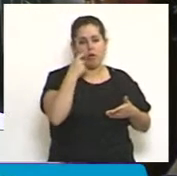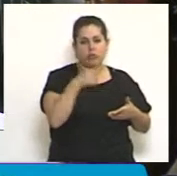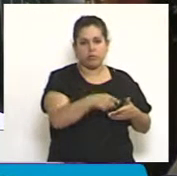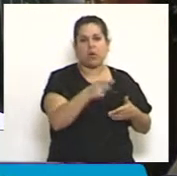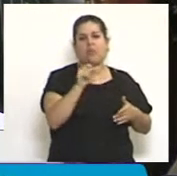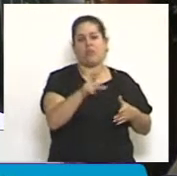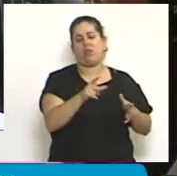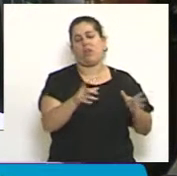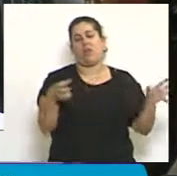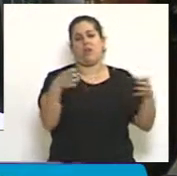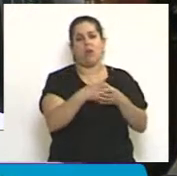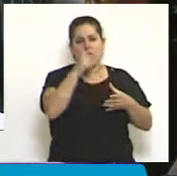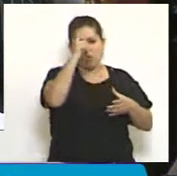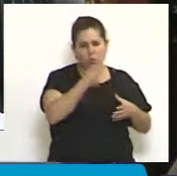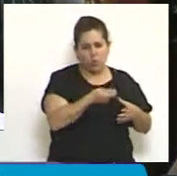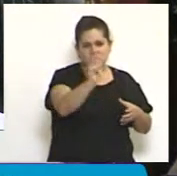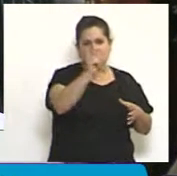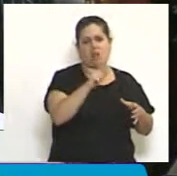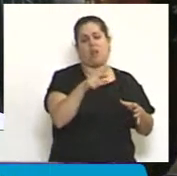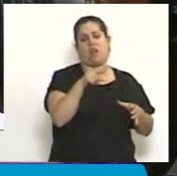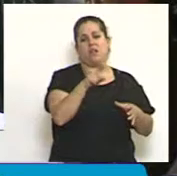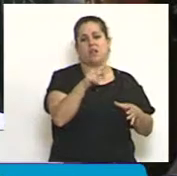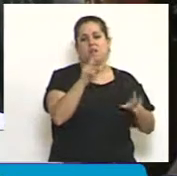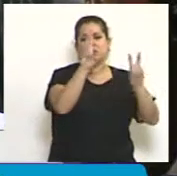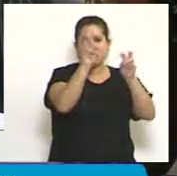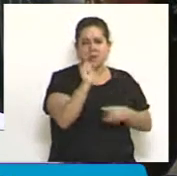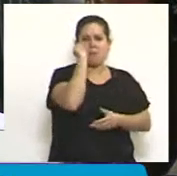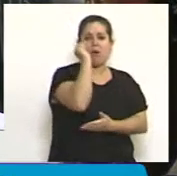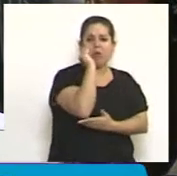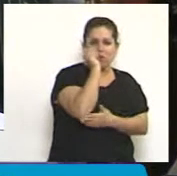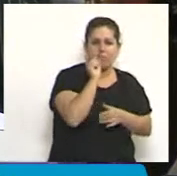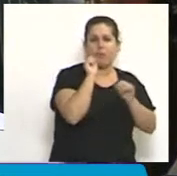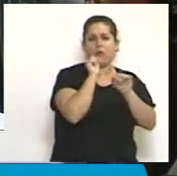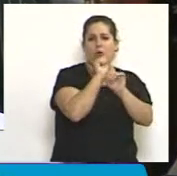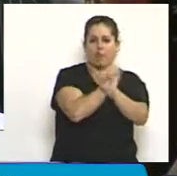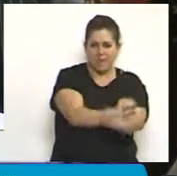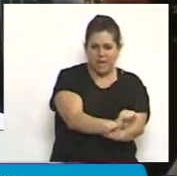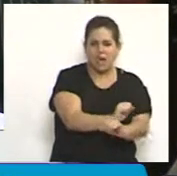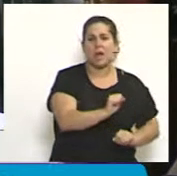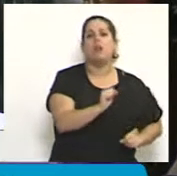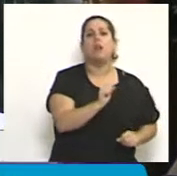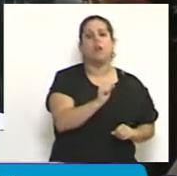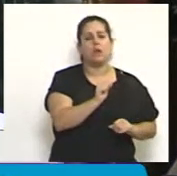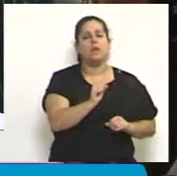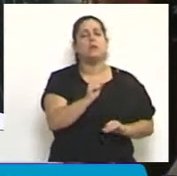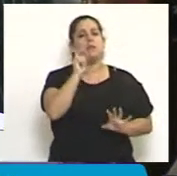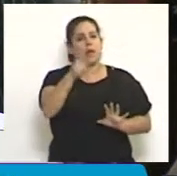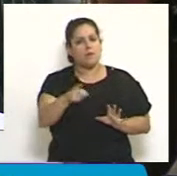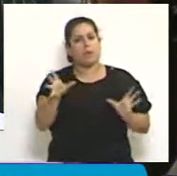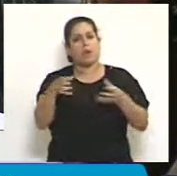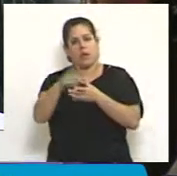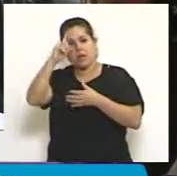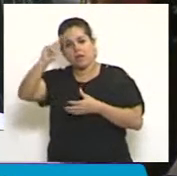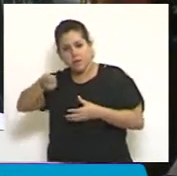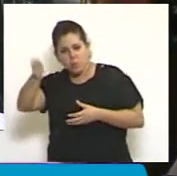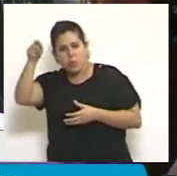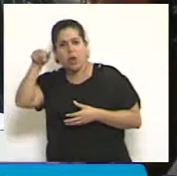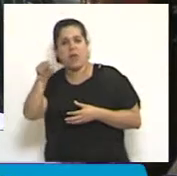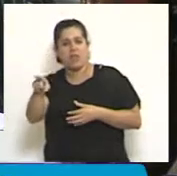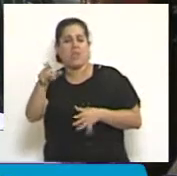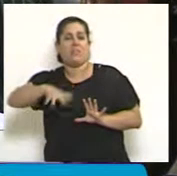ejercerá la función de garantía uno de sus miembros, otro la función de revisión de conformidad con los previstos por